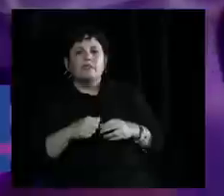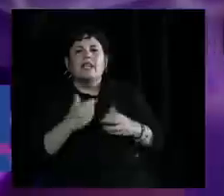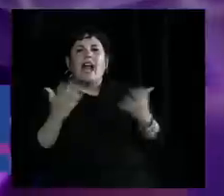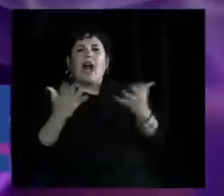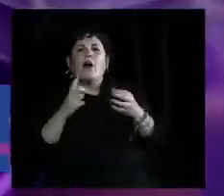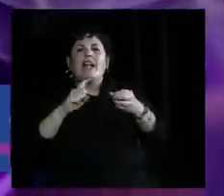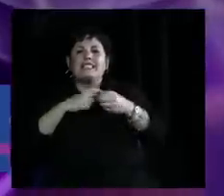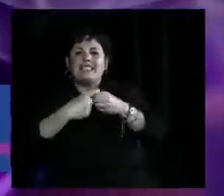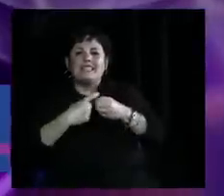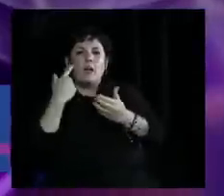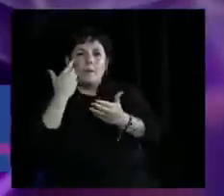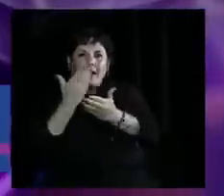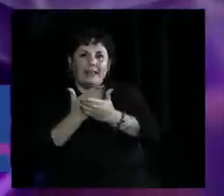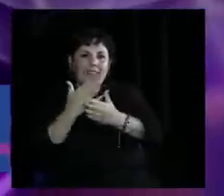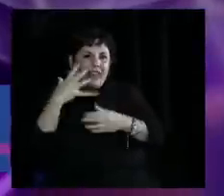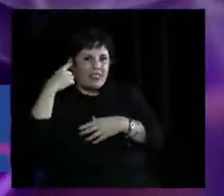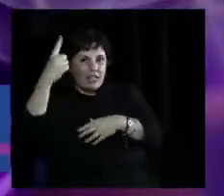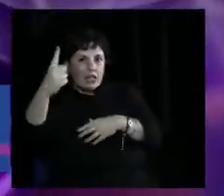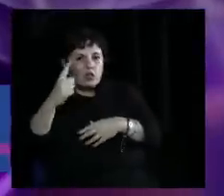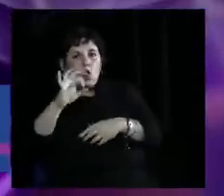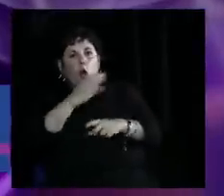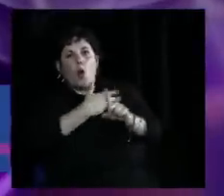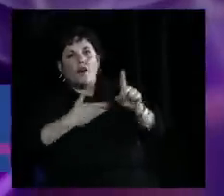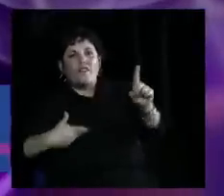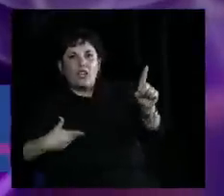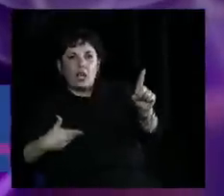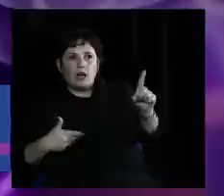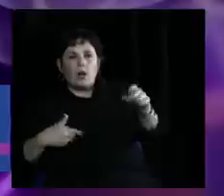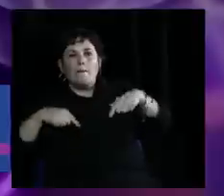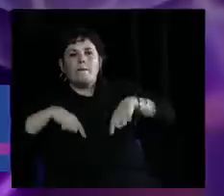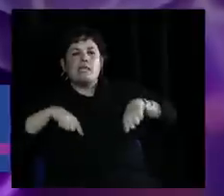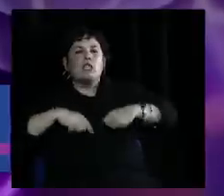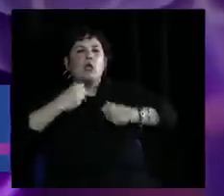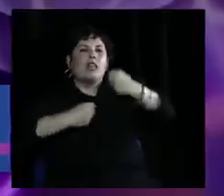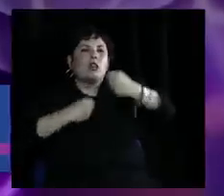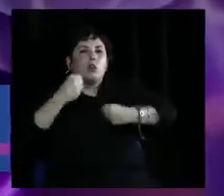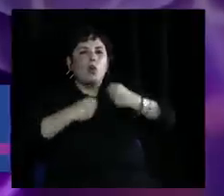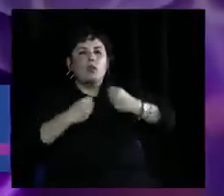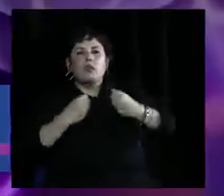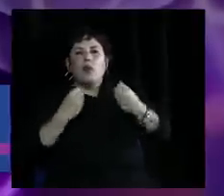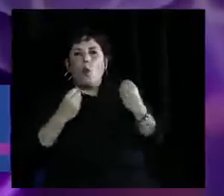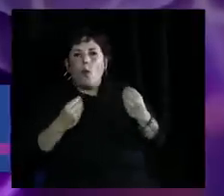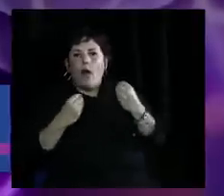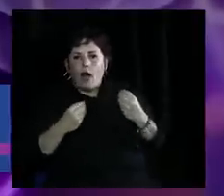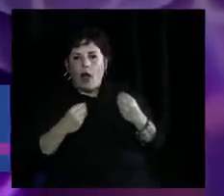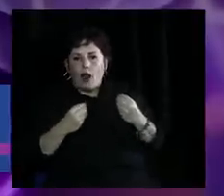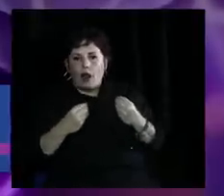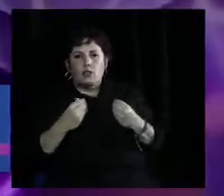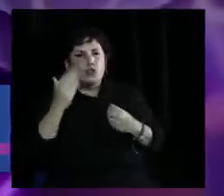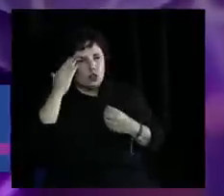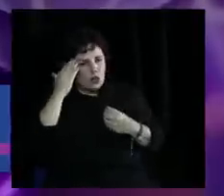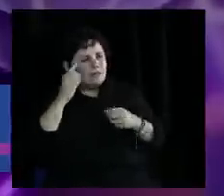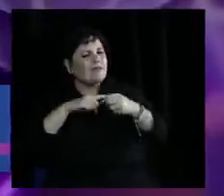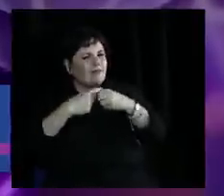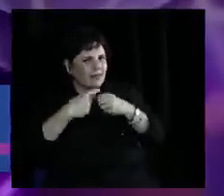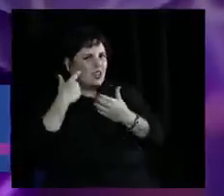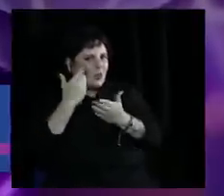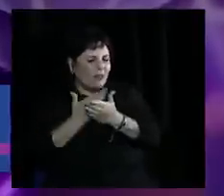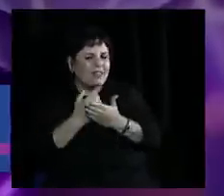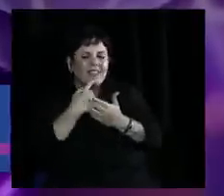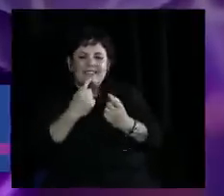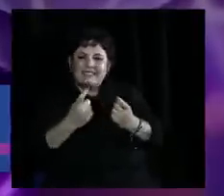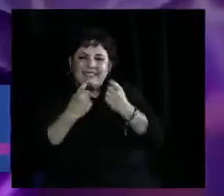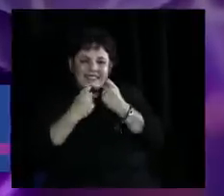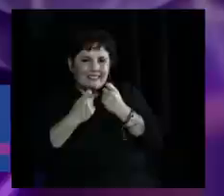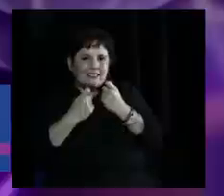está planteándole algo al directorio o al gobierno, al Poder Ejecutivo, al Ministro de Industria, en fin. ¿Cuál es en este momento? Porque yo sé que el sindicato está planteando que es